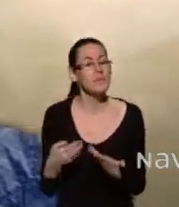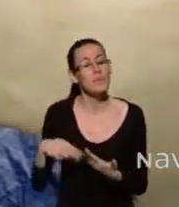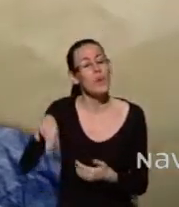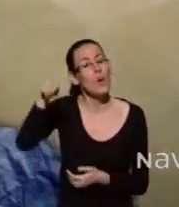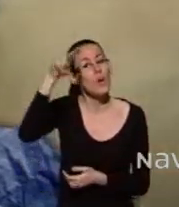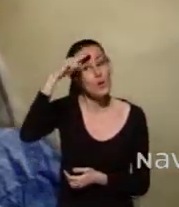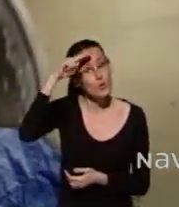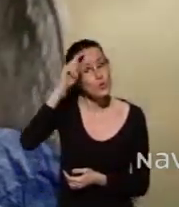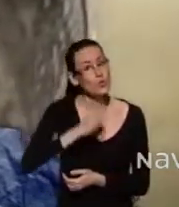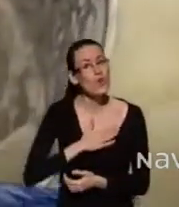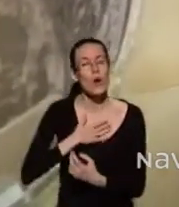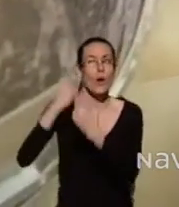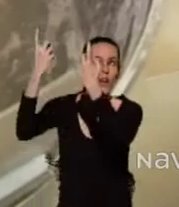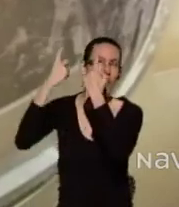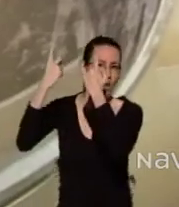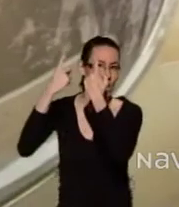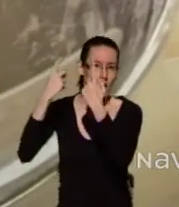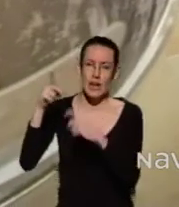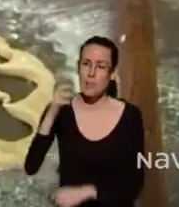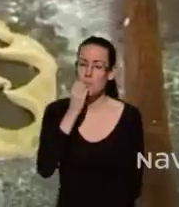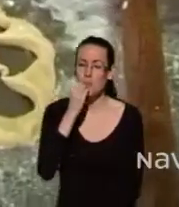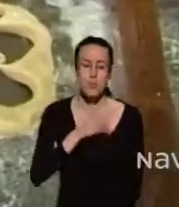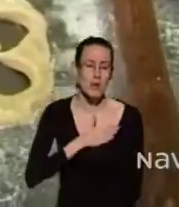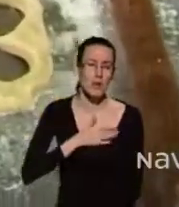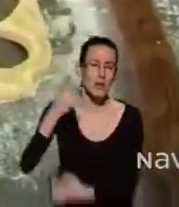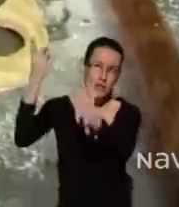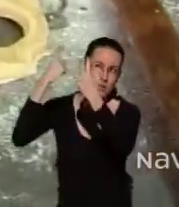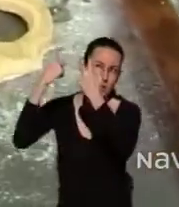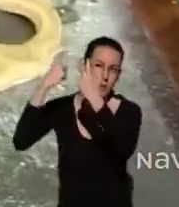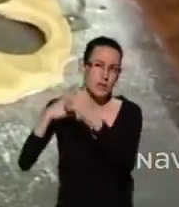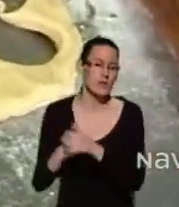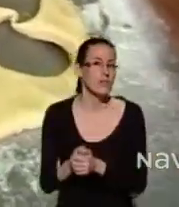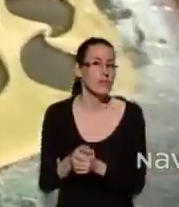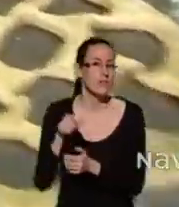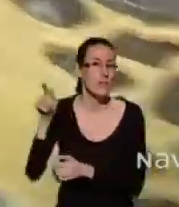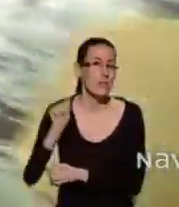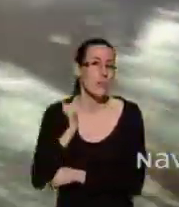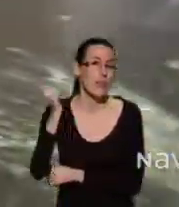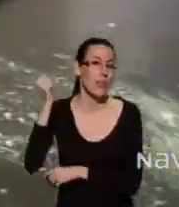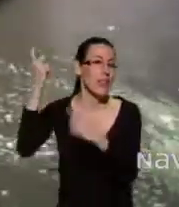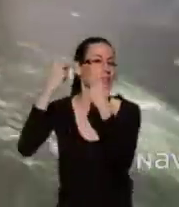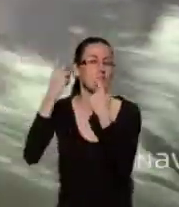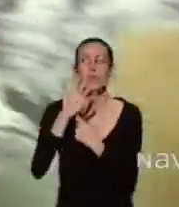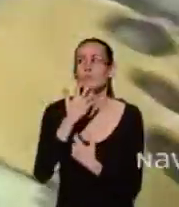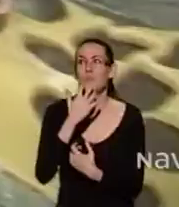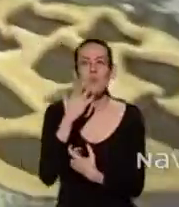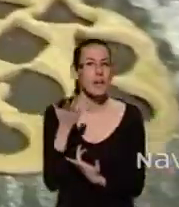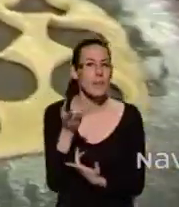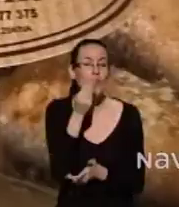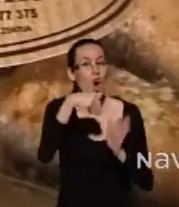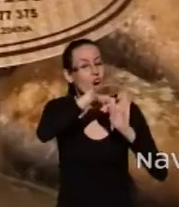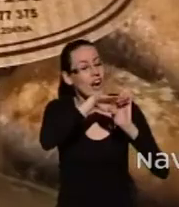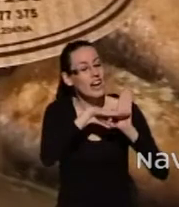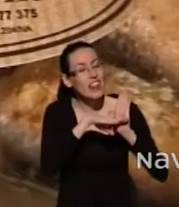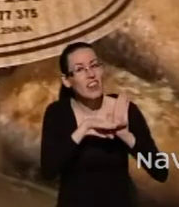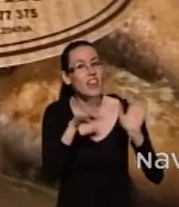era una persona bellísima. Y es el que nos enseñó pues todas las recetas, las formas